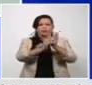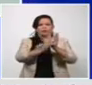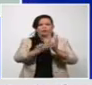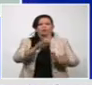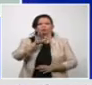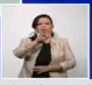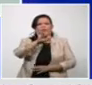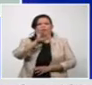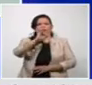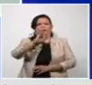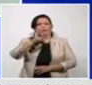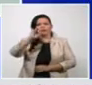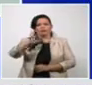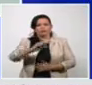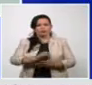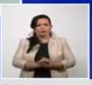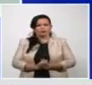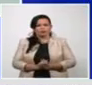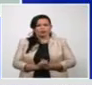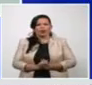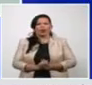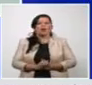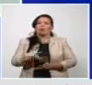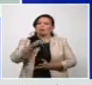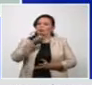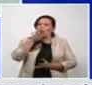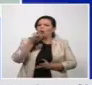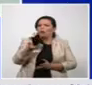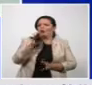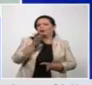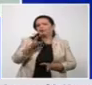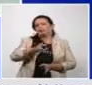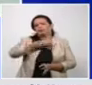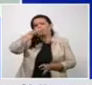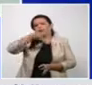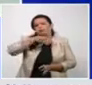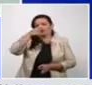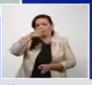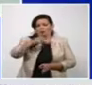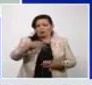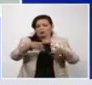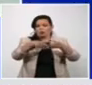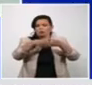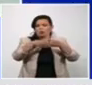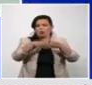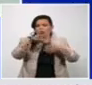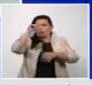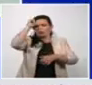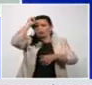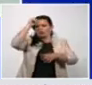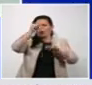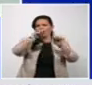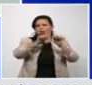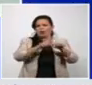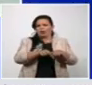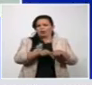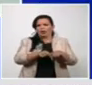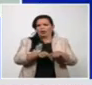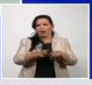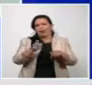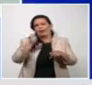7.877. Pudiéramos decir que de este grupo es la segunda, no es de las más